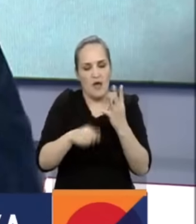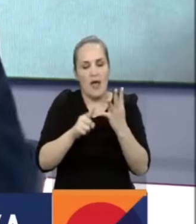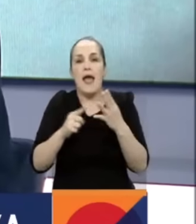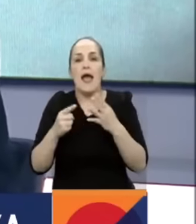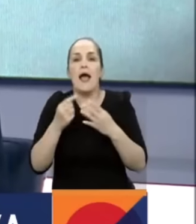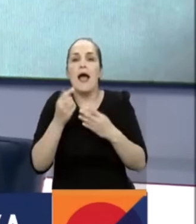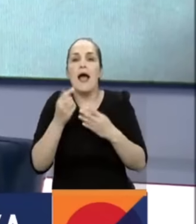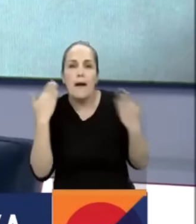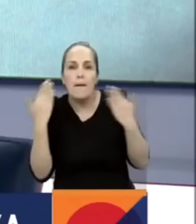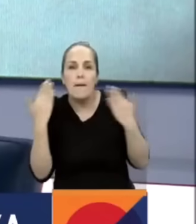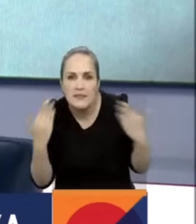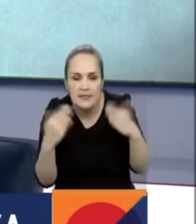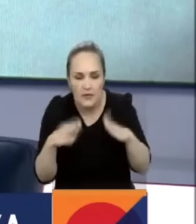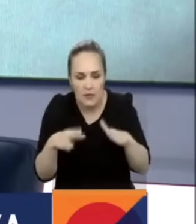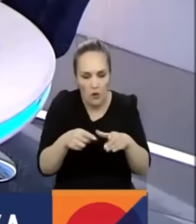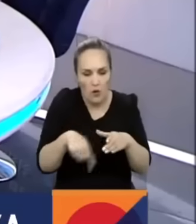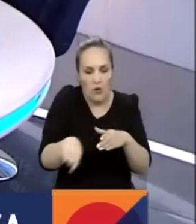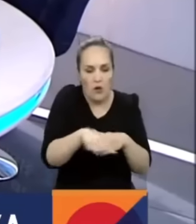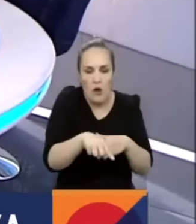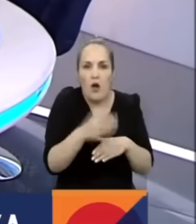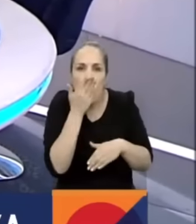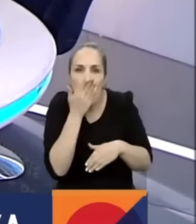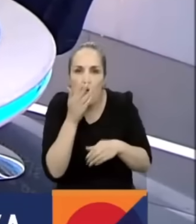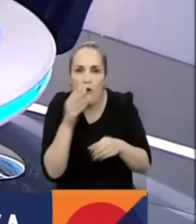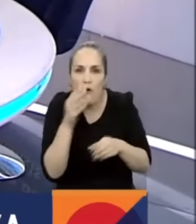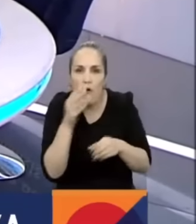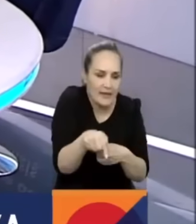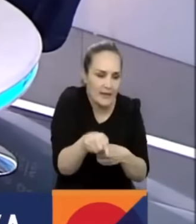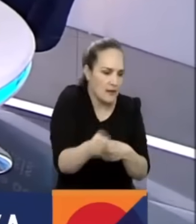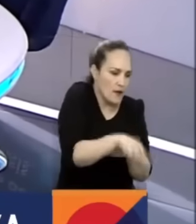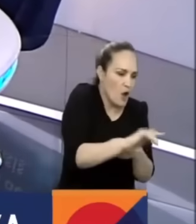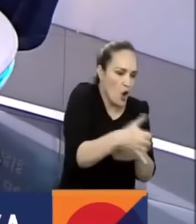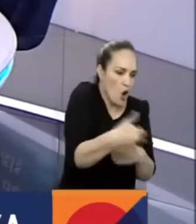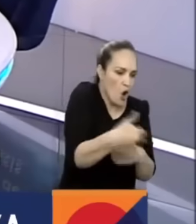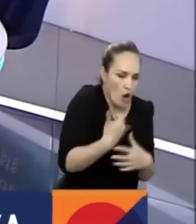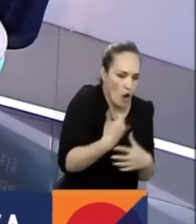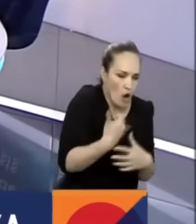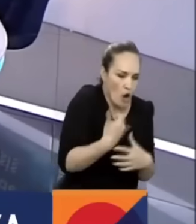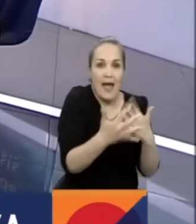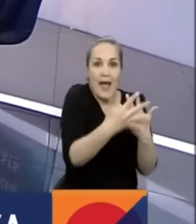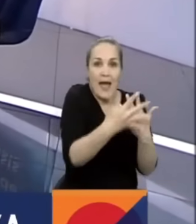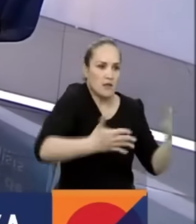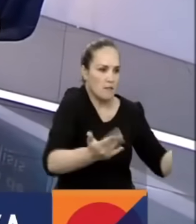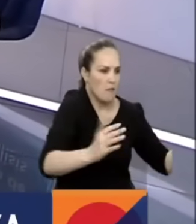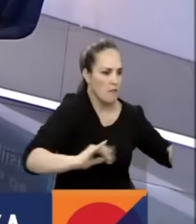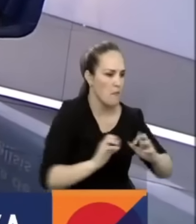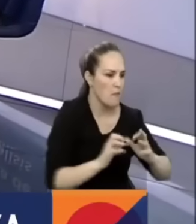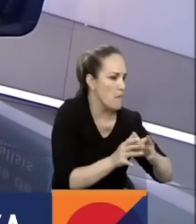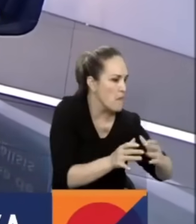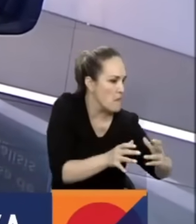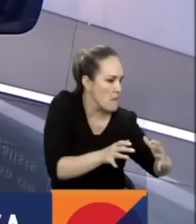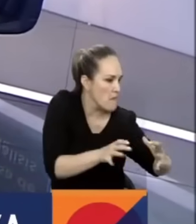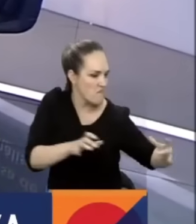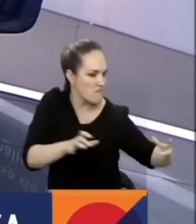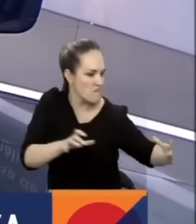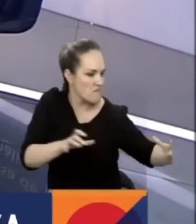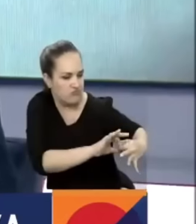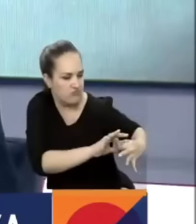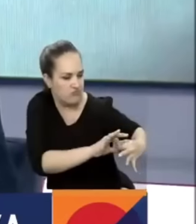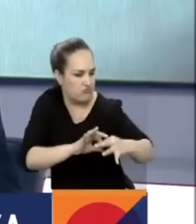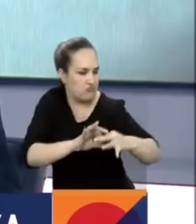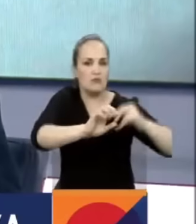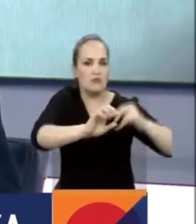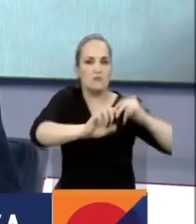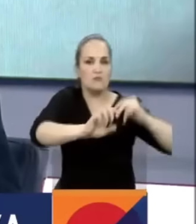indígenas, los movimientos de las juventudes en todo el país, el movimiento LGBTI, efectivamente consolidan una coordinadora